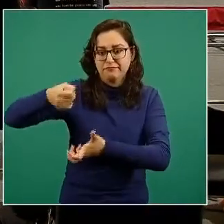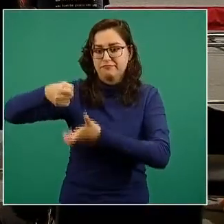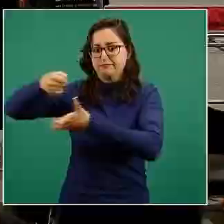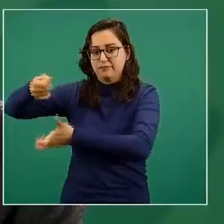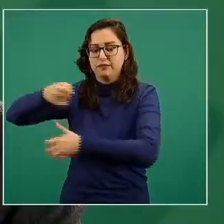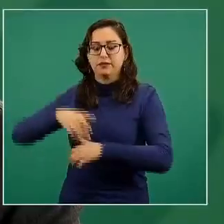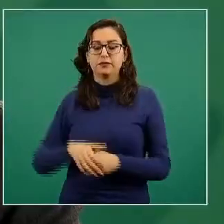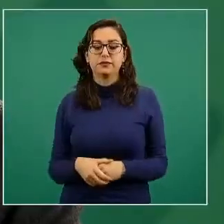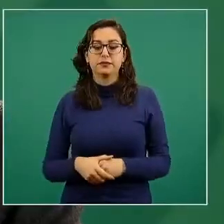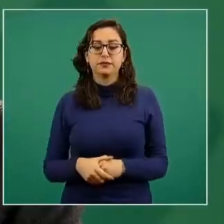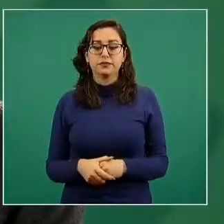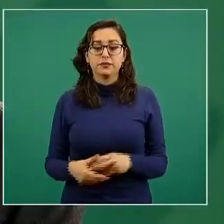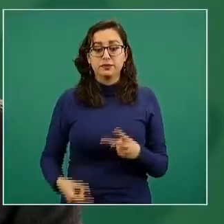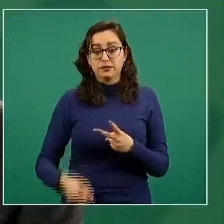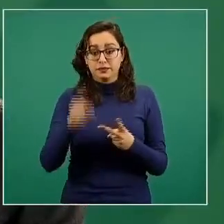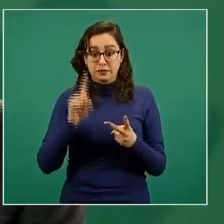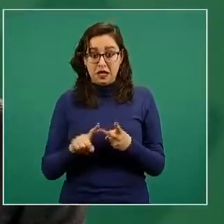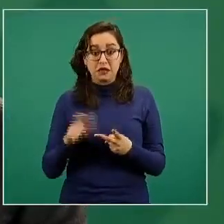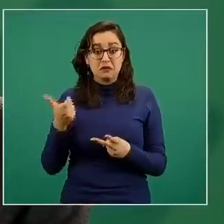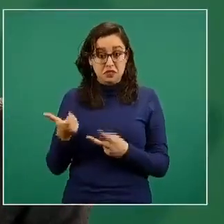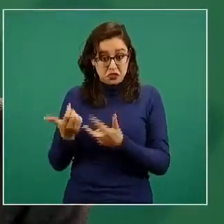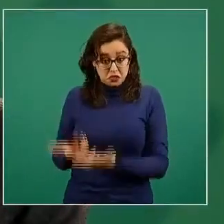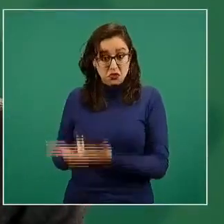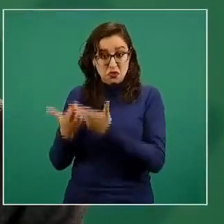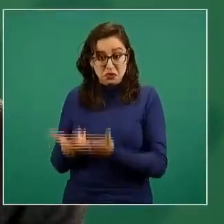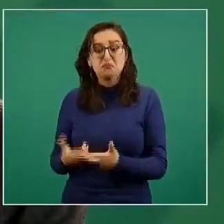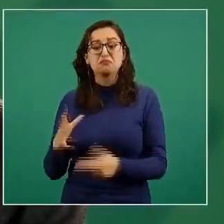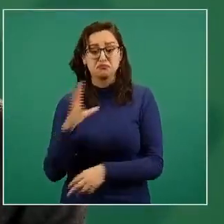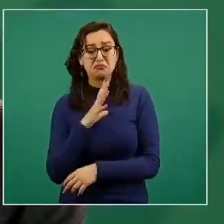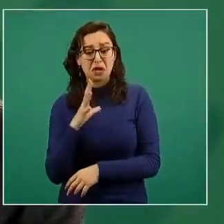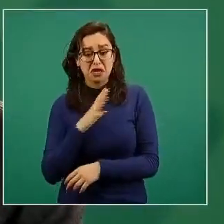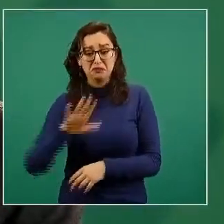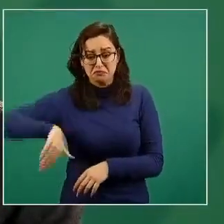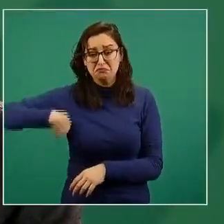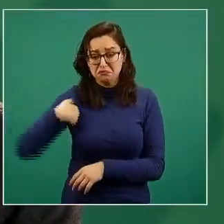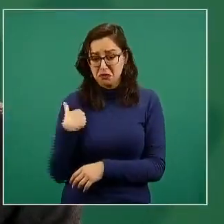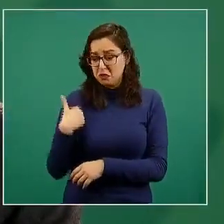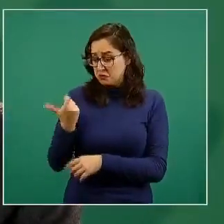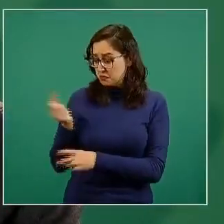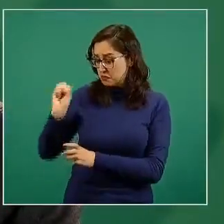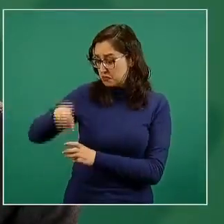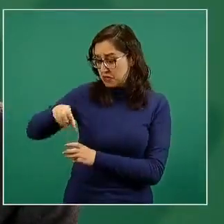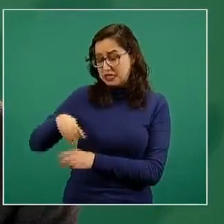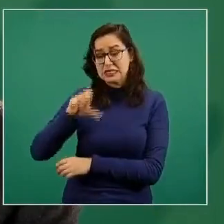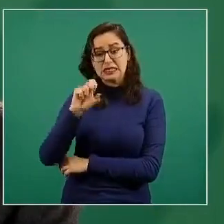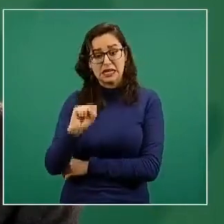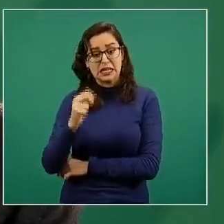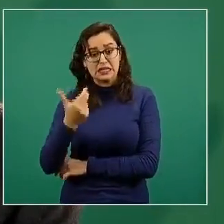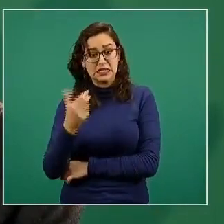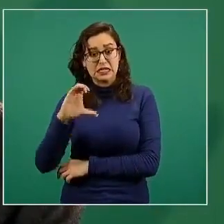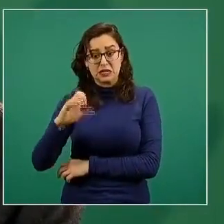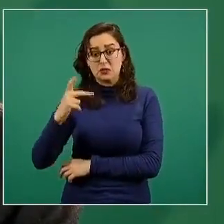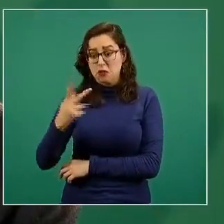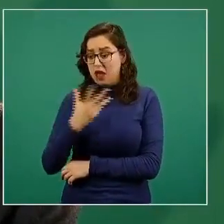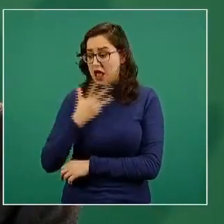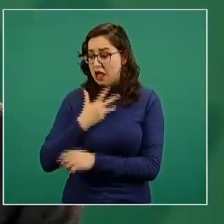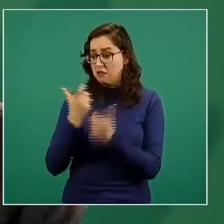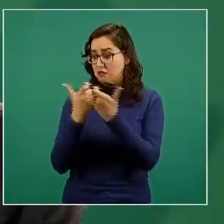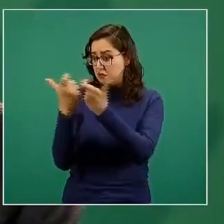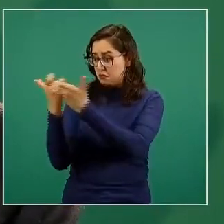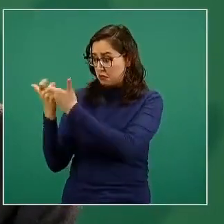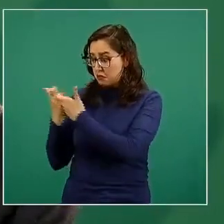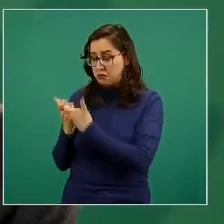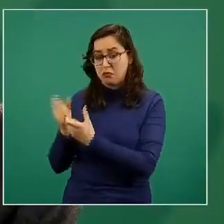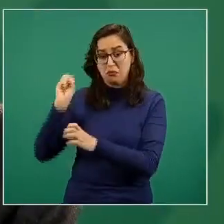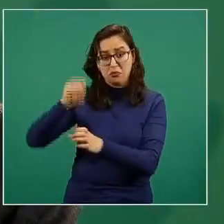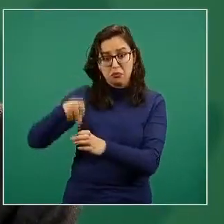financiamientos. Que si seguimos teniendo dinero, sí, se contemplaron las reservas apropiadas, la propia Secretaría de Hacienda tiene varios otros fondos, por ejemplo,